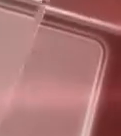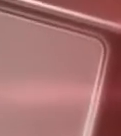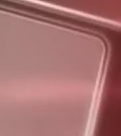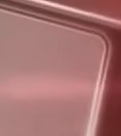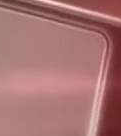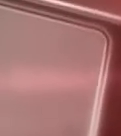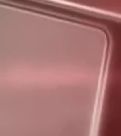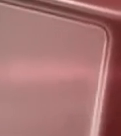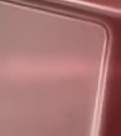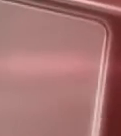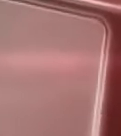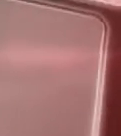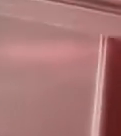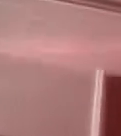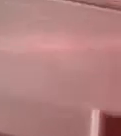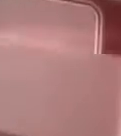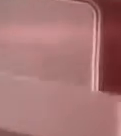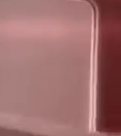Señal Directa.